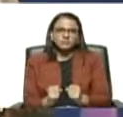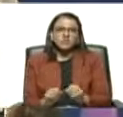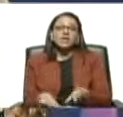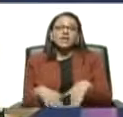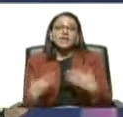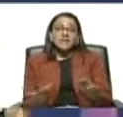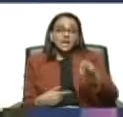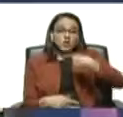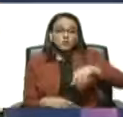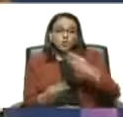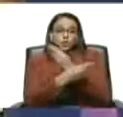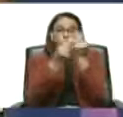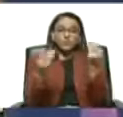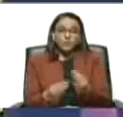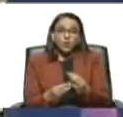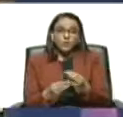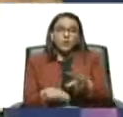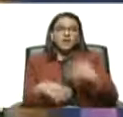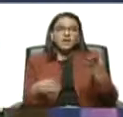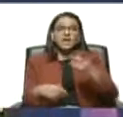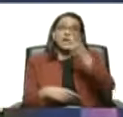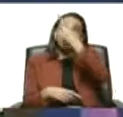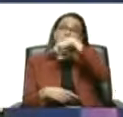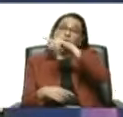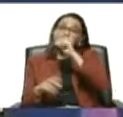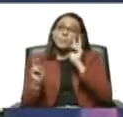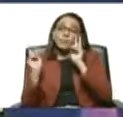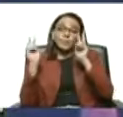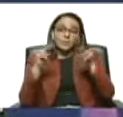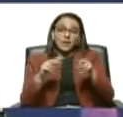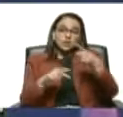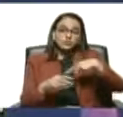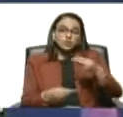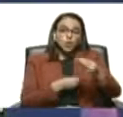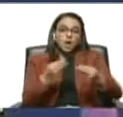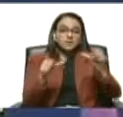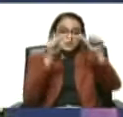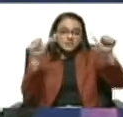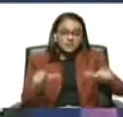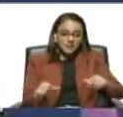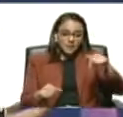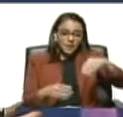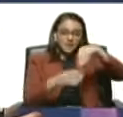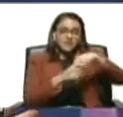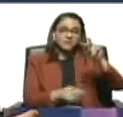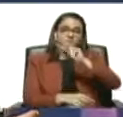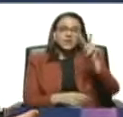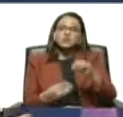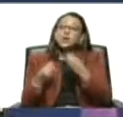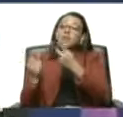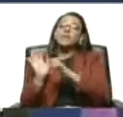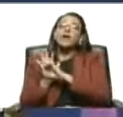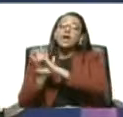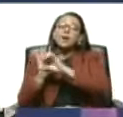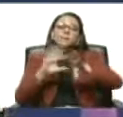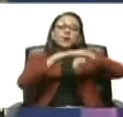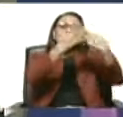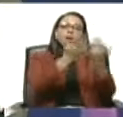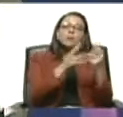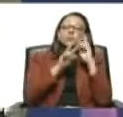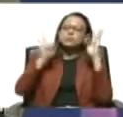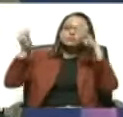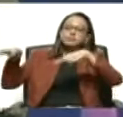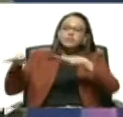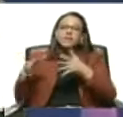que el modelo que en Unión Nacional estamos construyendo en Venezuela, da señales al mundo, lo decimos con